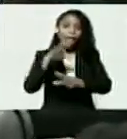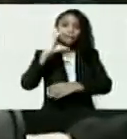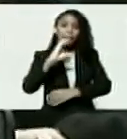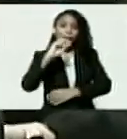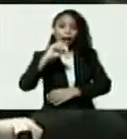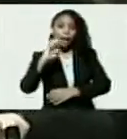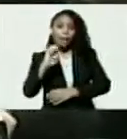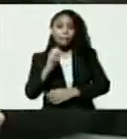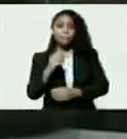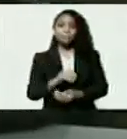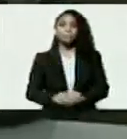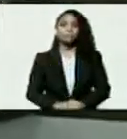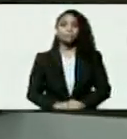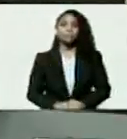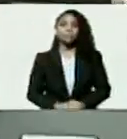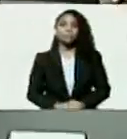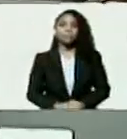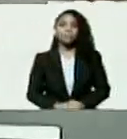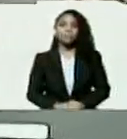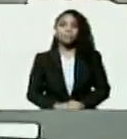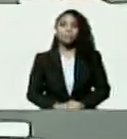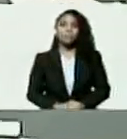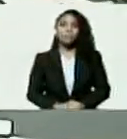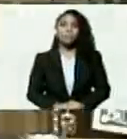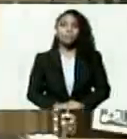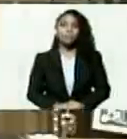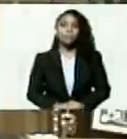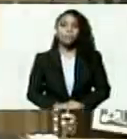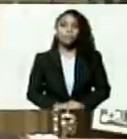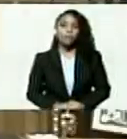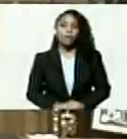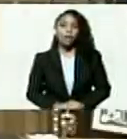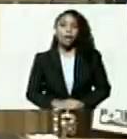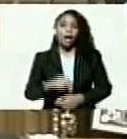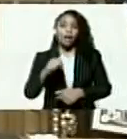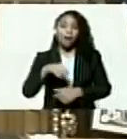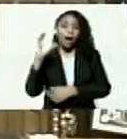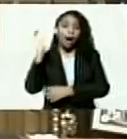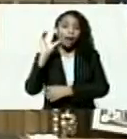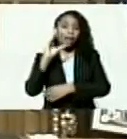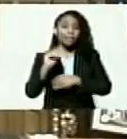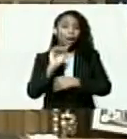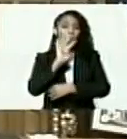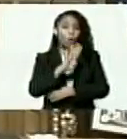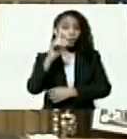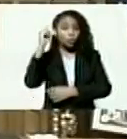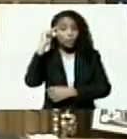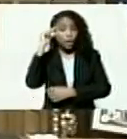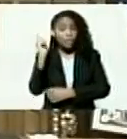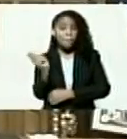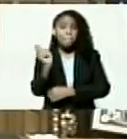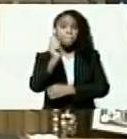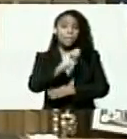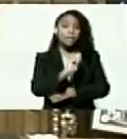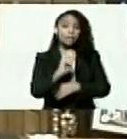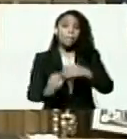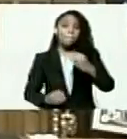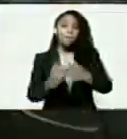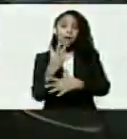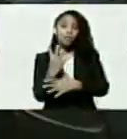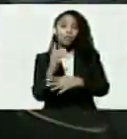En el Palacio Federal Legislativo, sede de la Asamblea Nacional en Caracas, a los 4 días del mes de mayo